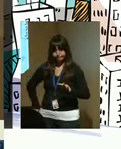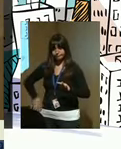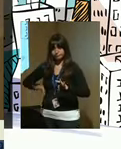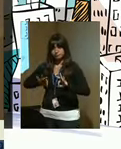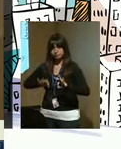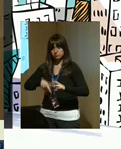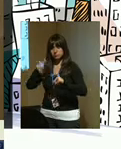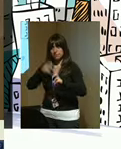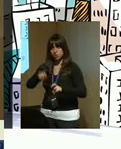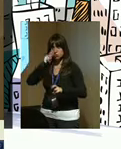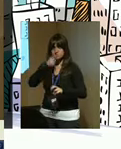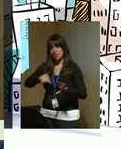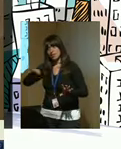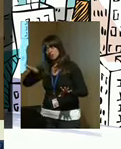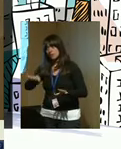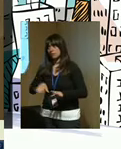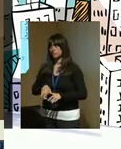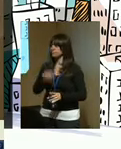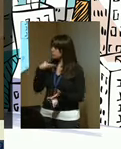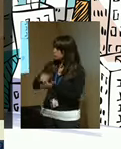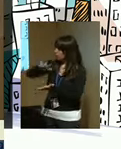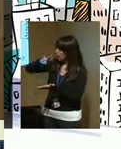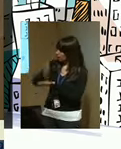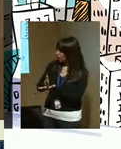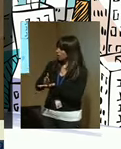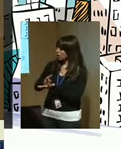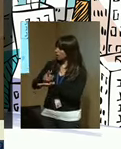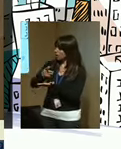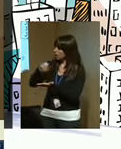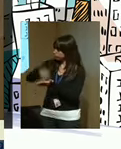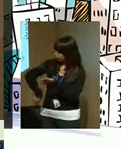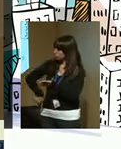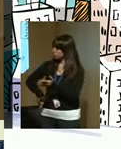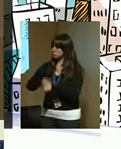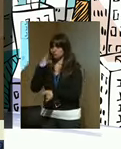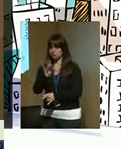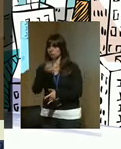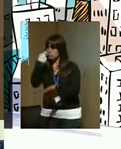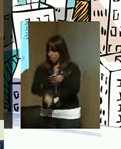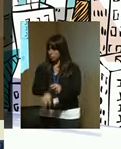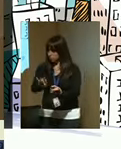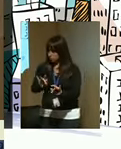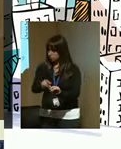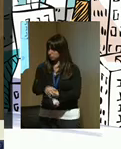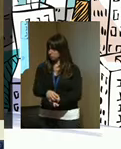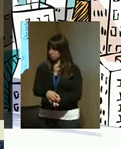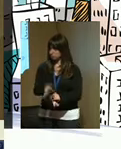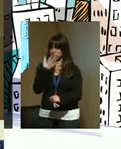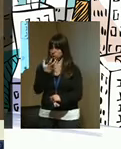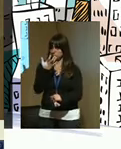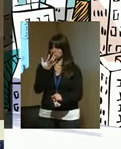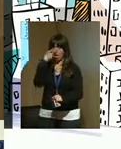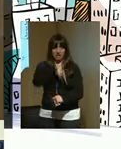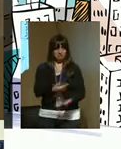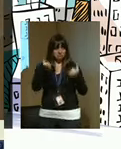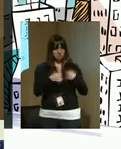extranjero. ¿Y sancionan? Sancionan, sí. Y nosotros, no sé la potestad acá como es la